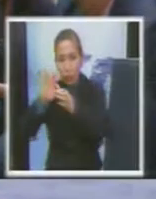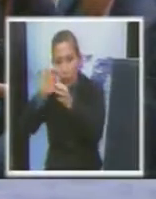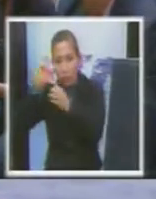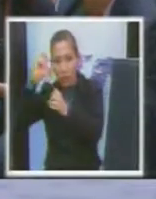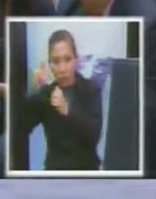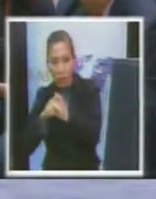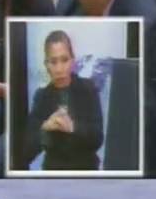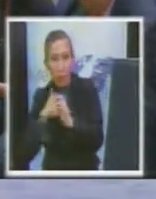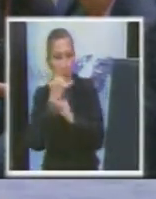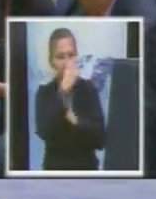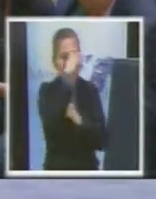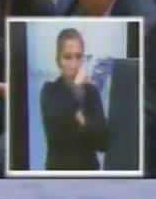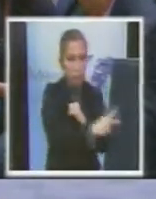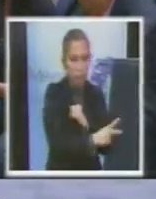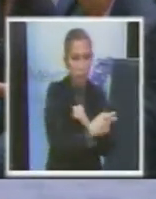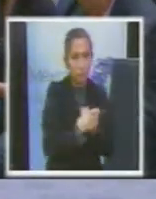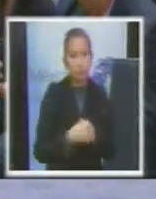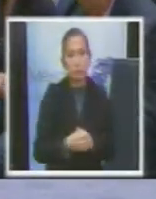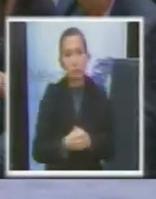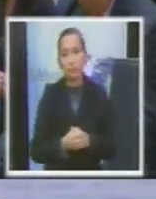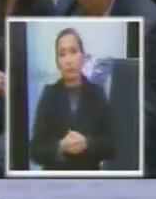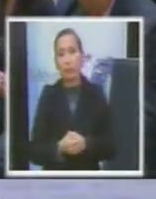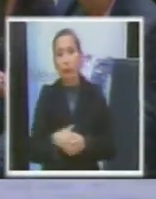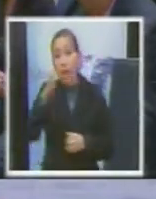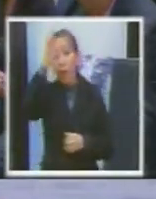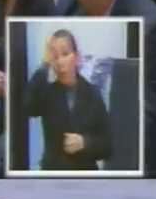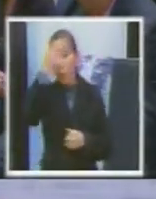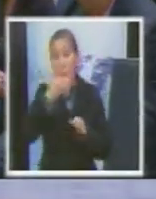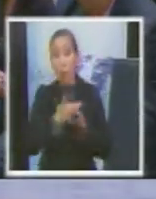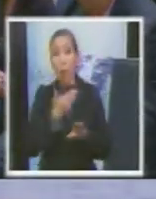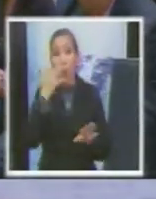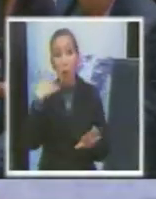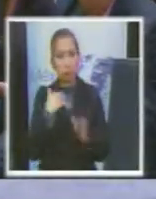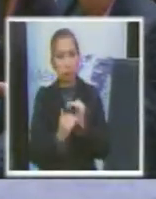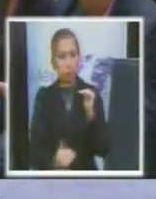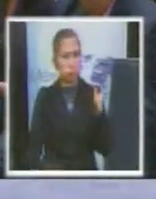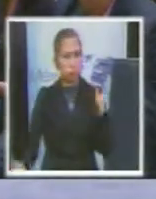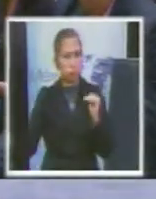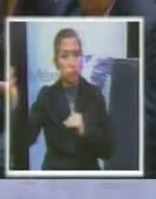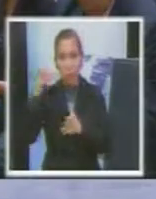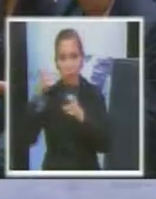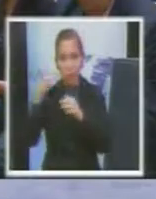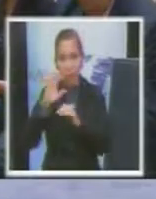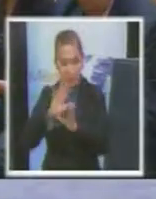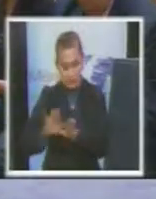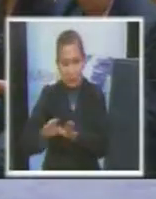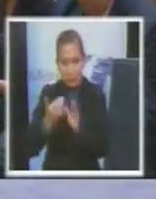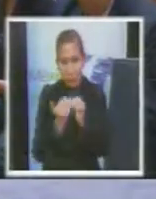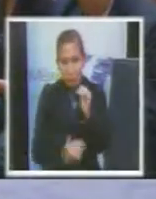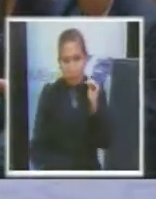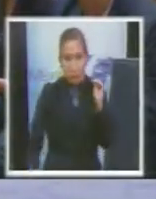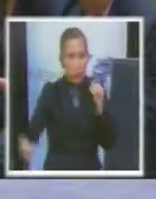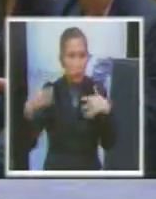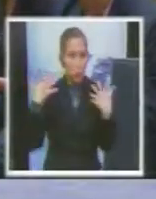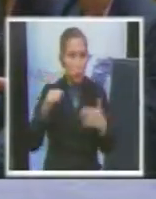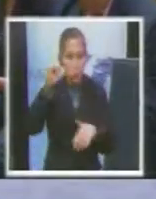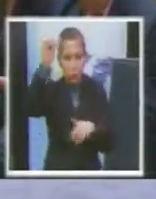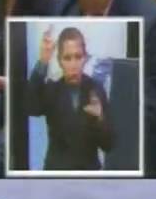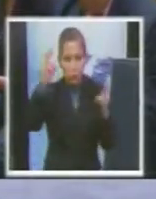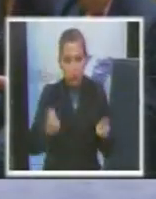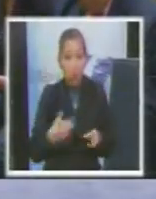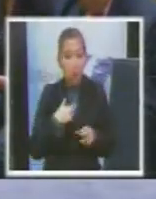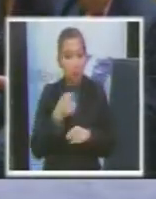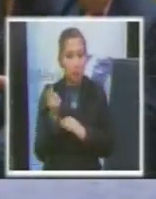Europea y México. Tratados mucho más ambiciosos que lo comercial, y por ello, en